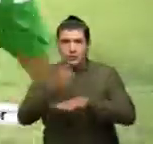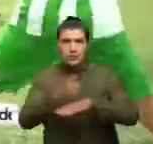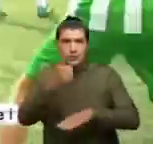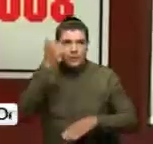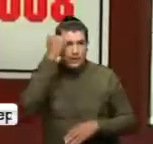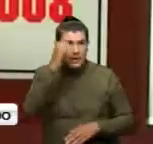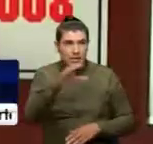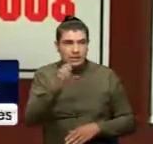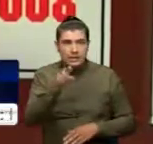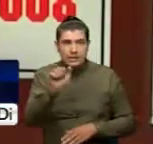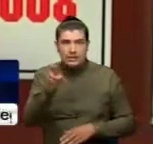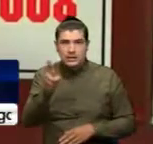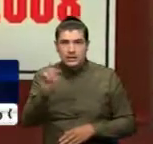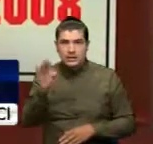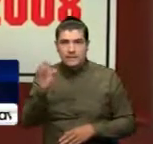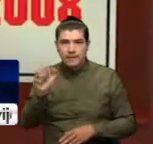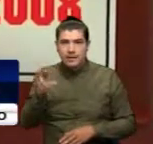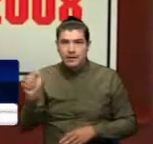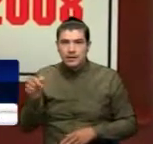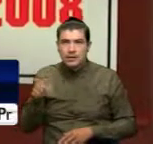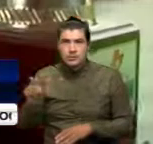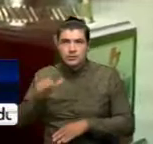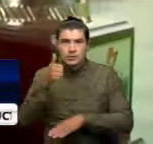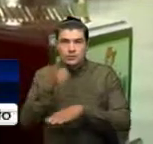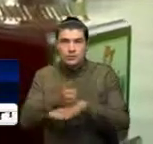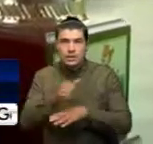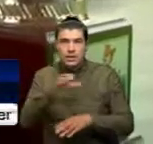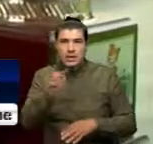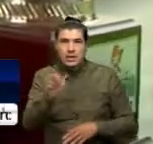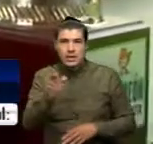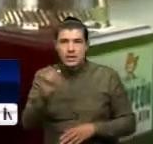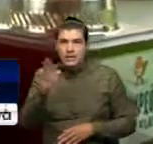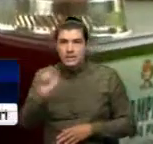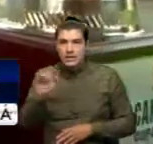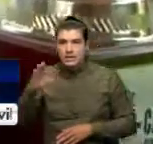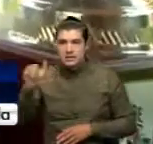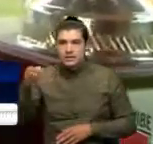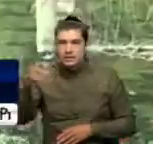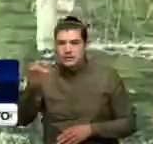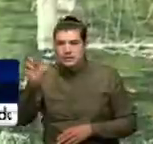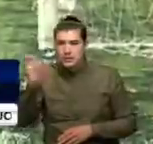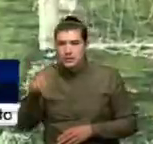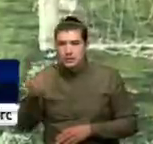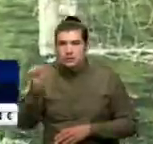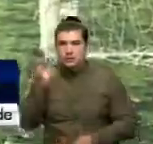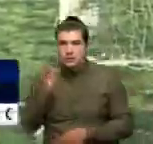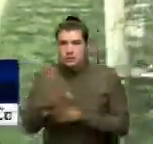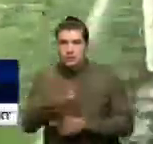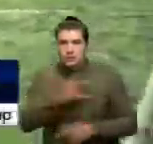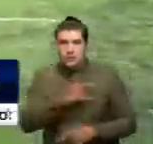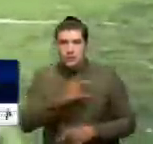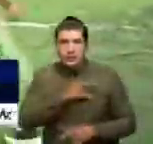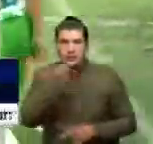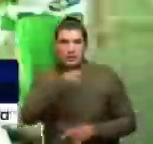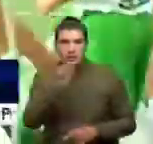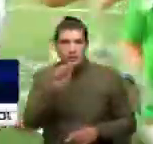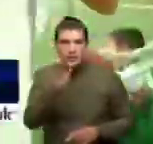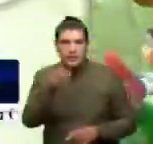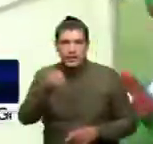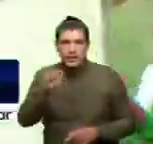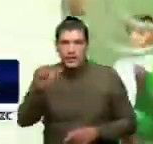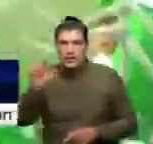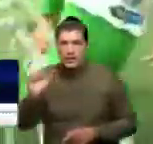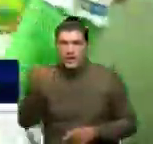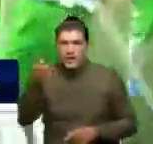ibarra se alzó con el título de la caribe champions en la final derrotaron al universitario de sabanalarga del atlántico